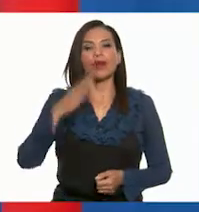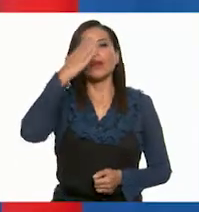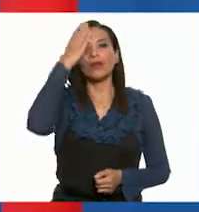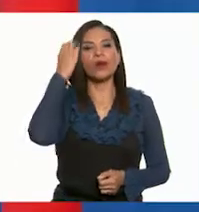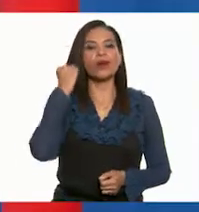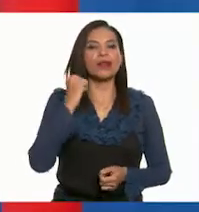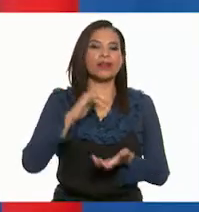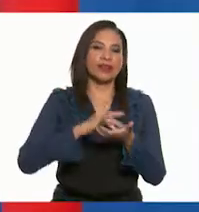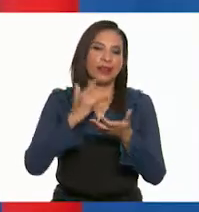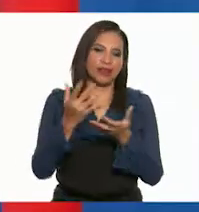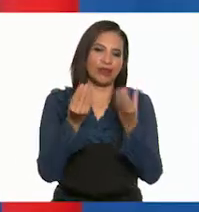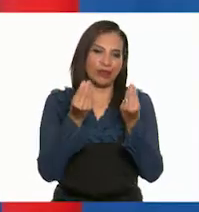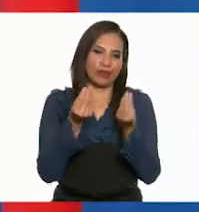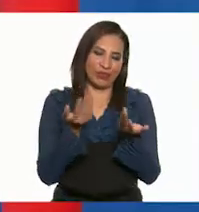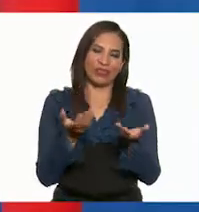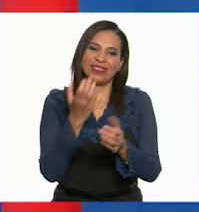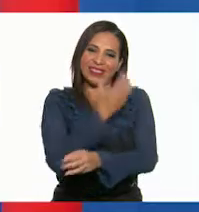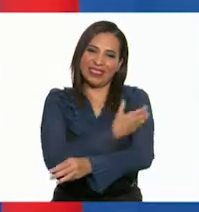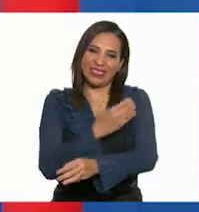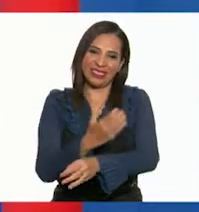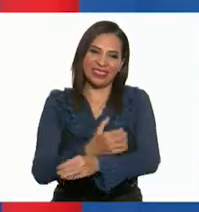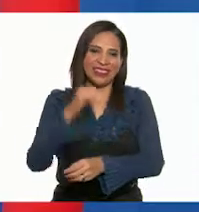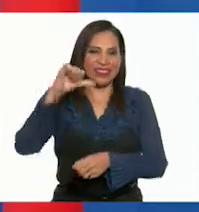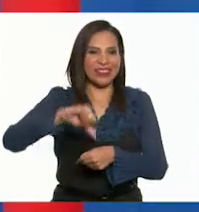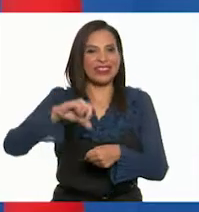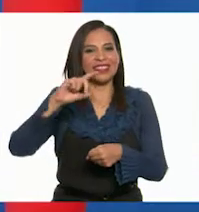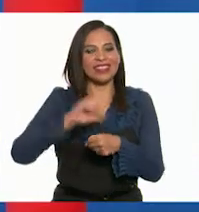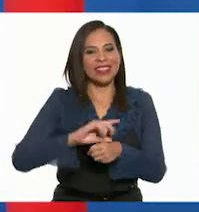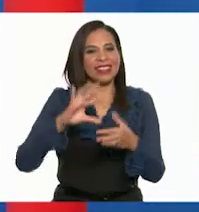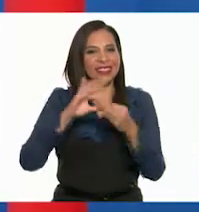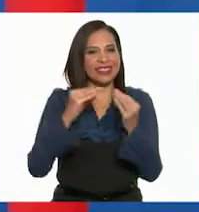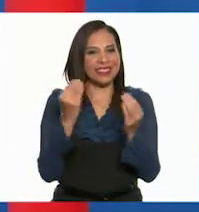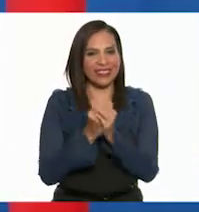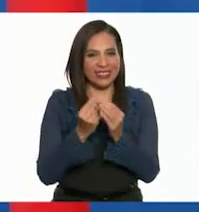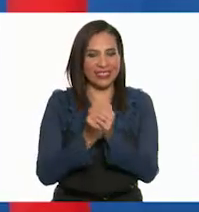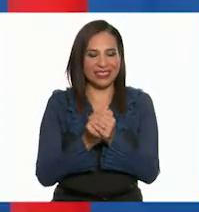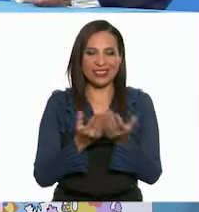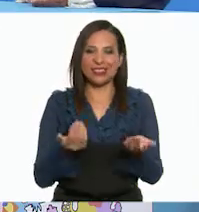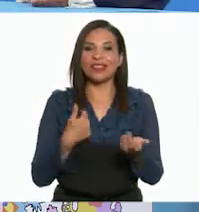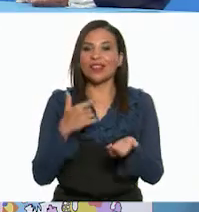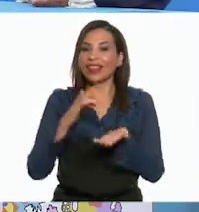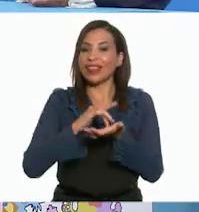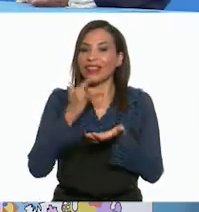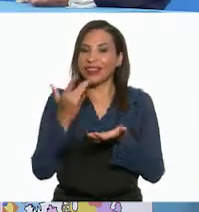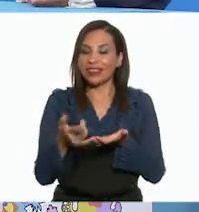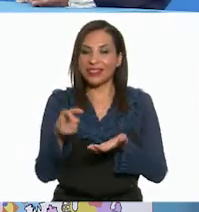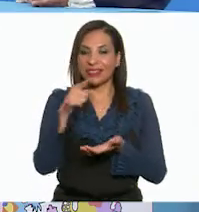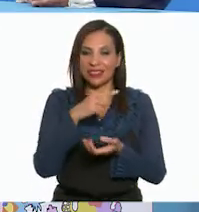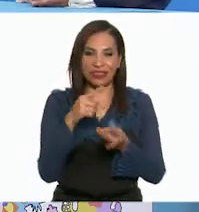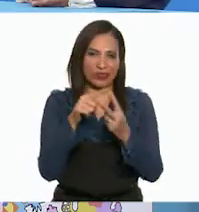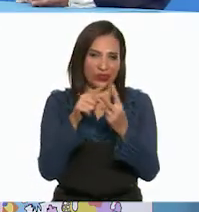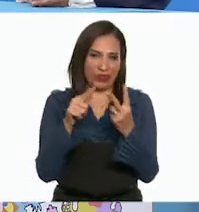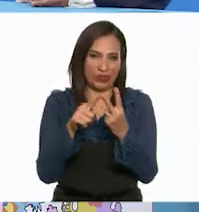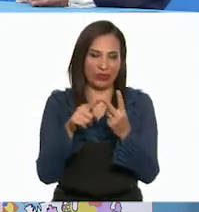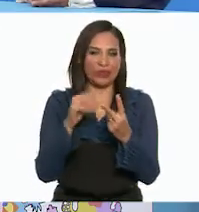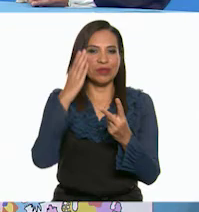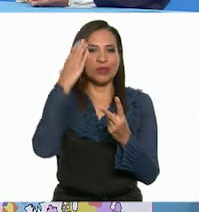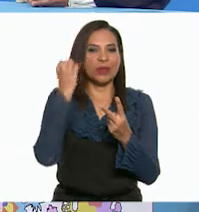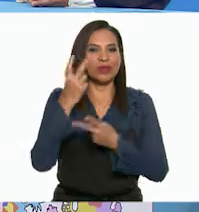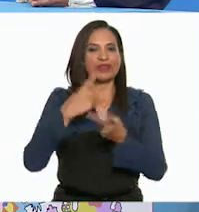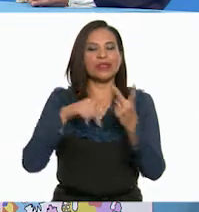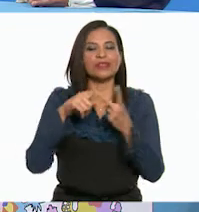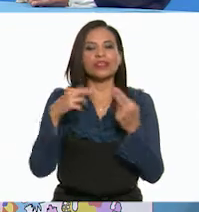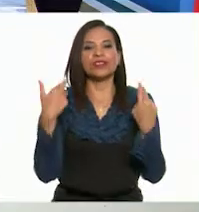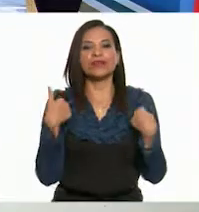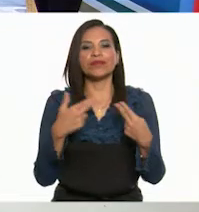Morelos, agradecemos mucho que nos haya acompañado el día de hoy en esta clase. Y yo les agradezco a ambos, señor Morelos, por venir y a